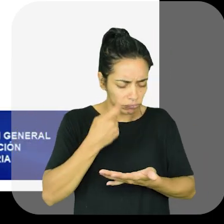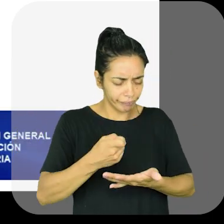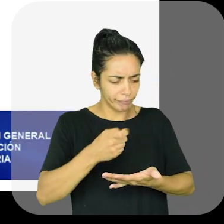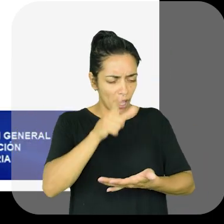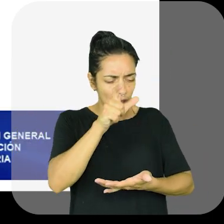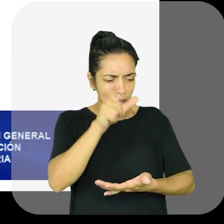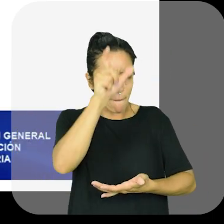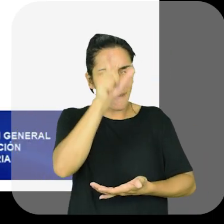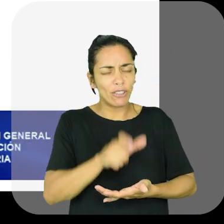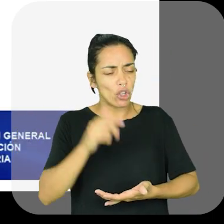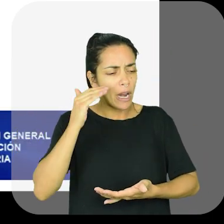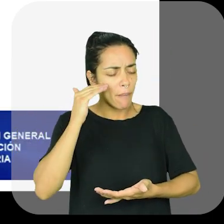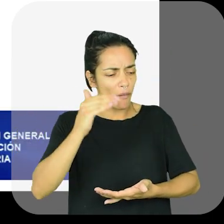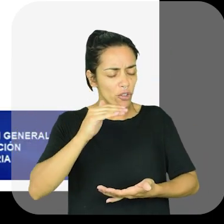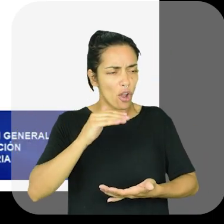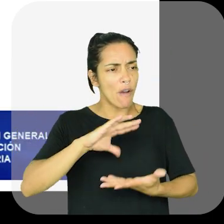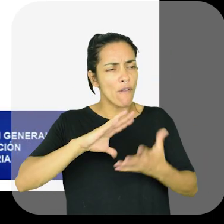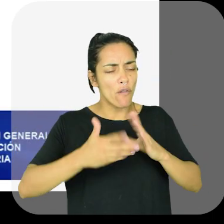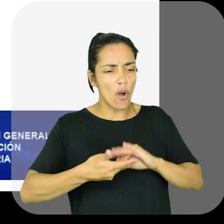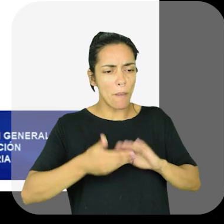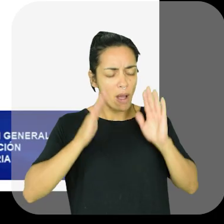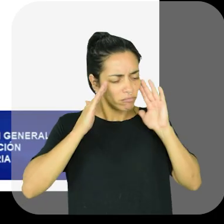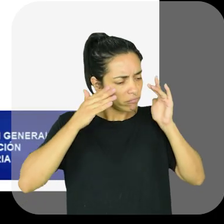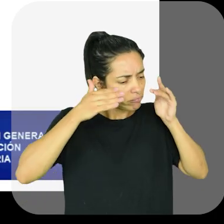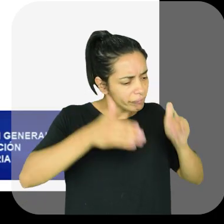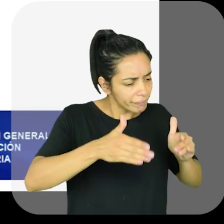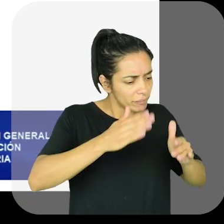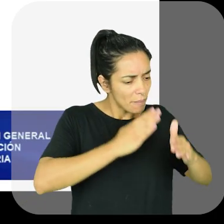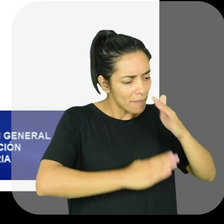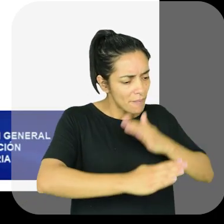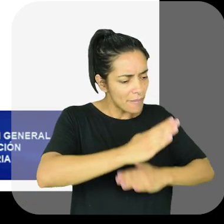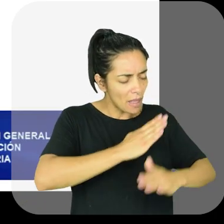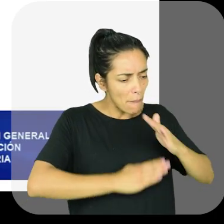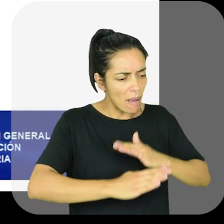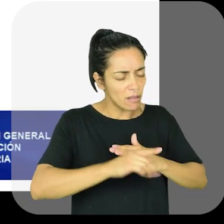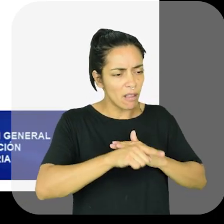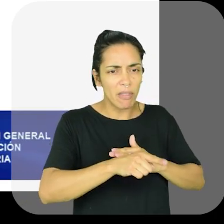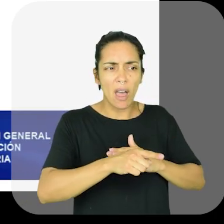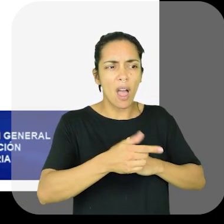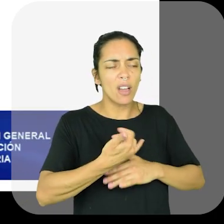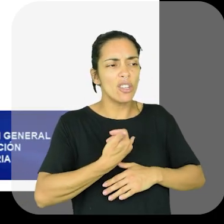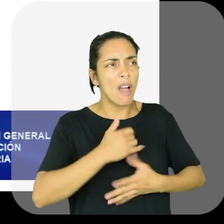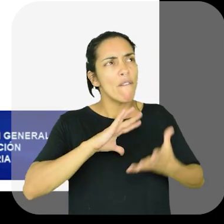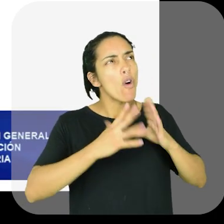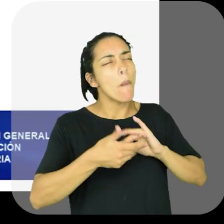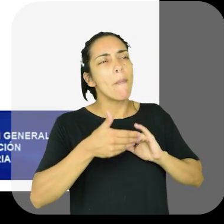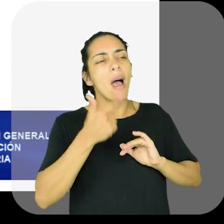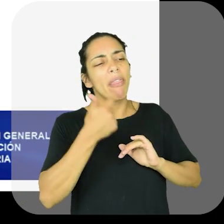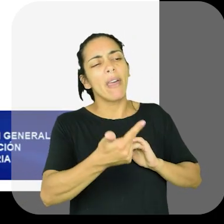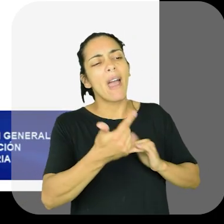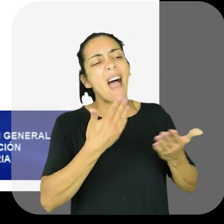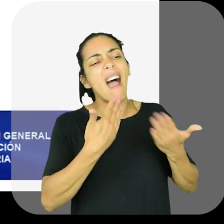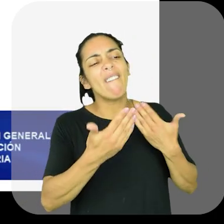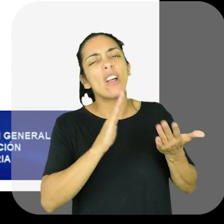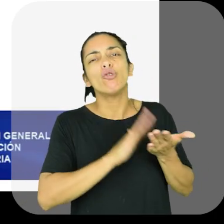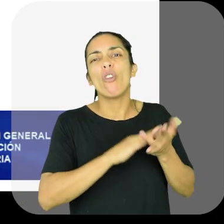maestros saludan a la discapacidad, que es un ejercicio metafórico, solo los saludos ya me dicen que hay unas barreras, y